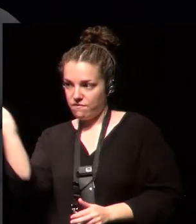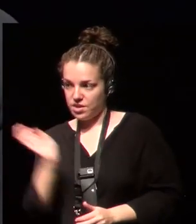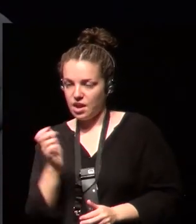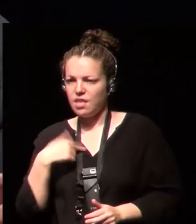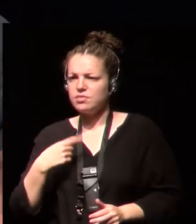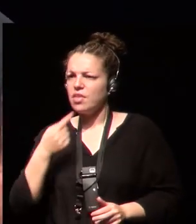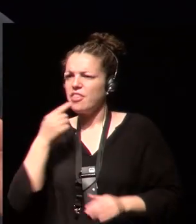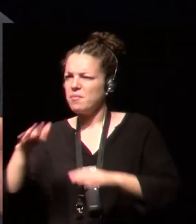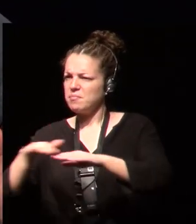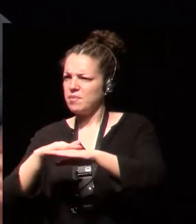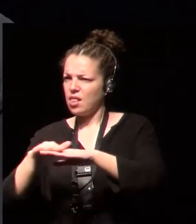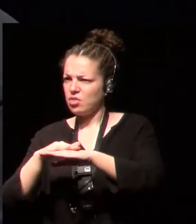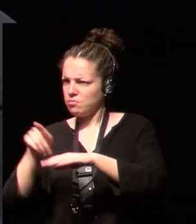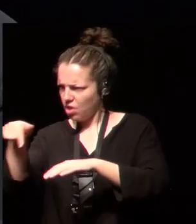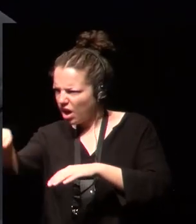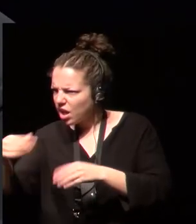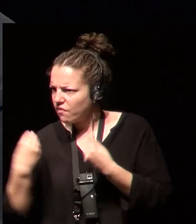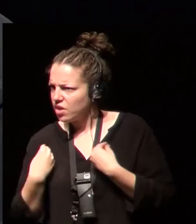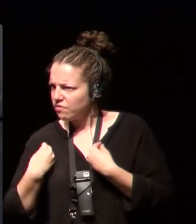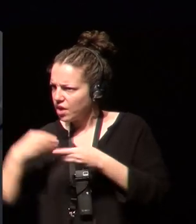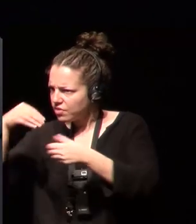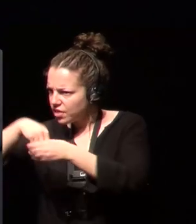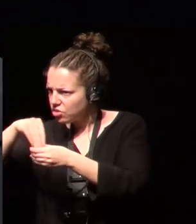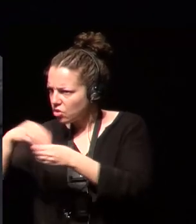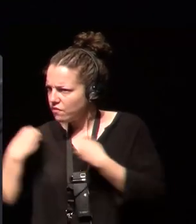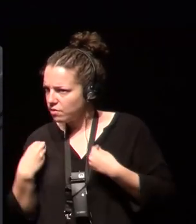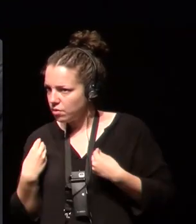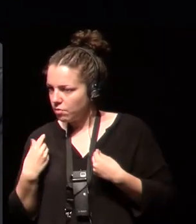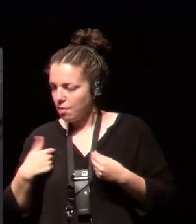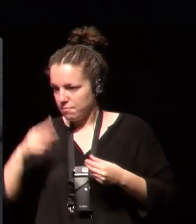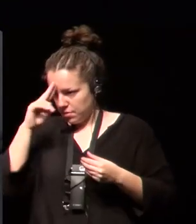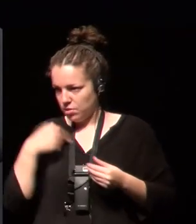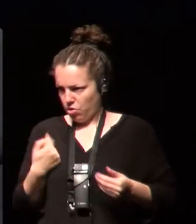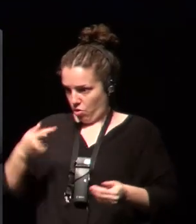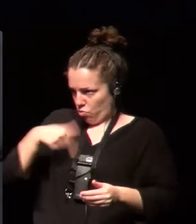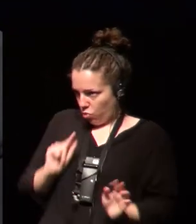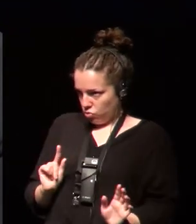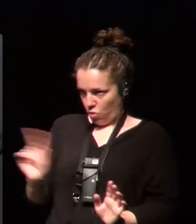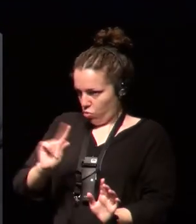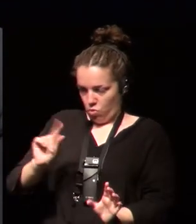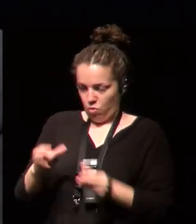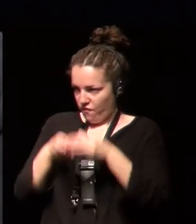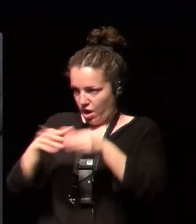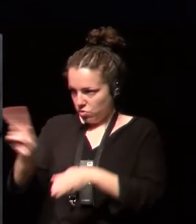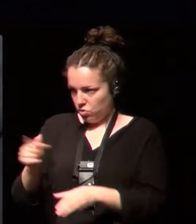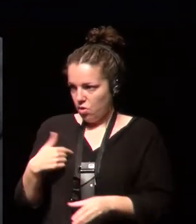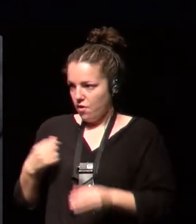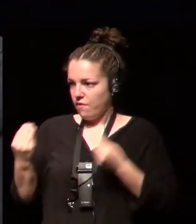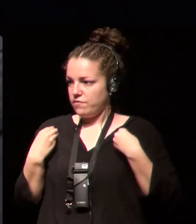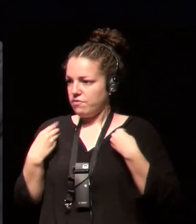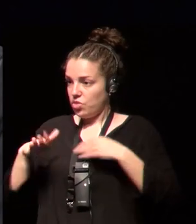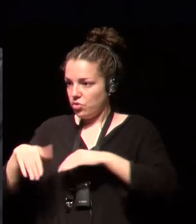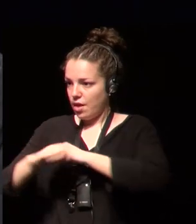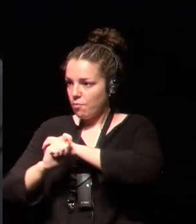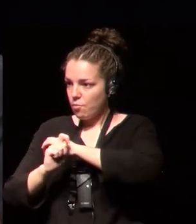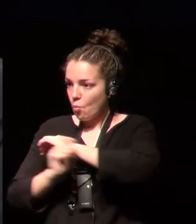estarán viviendo ustedes en el yunque? Y mi padre decía, ¿nosotros? No, en el barco no, vivimos en el muelle. Y cuando venían los del muelle, decían, ¿vivís en el